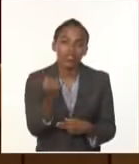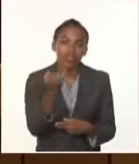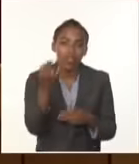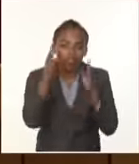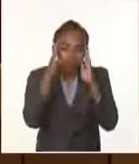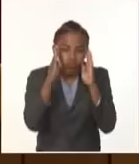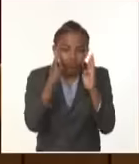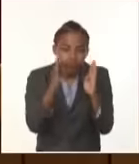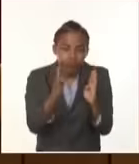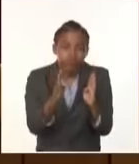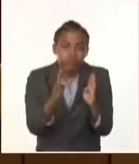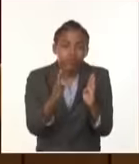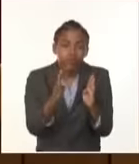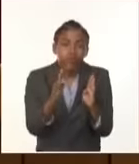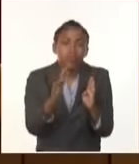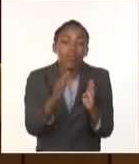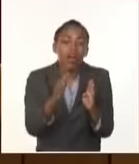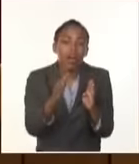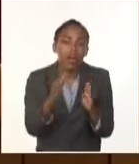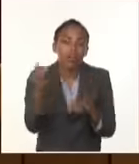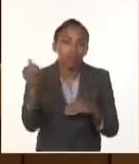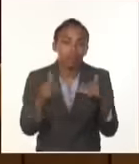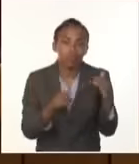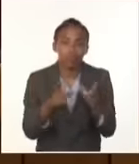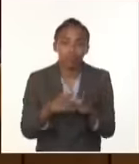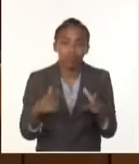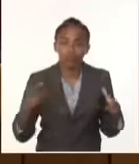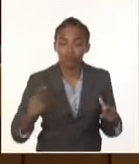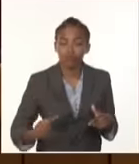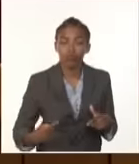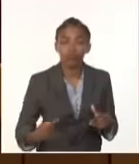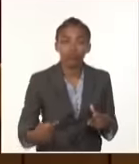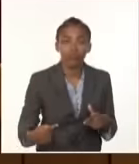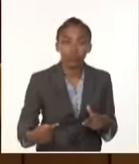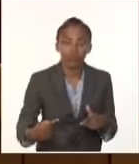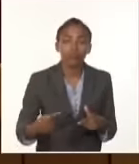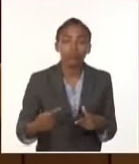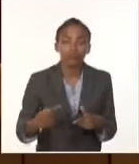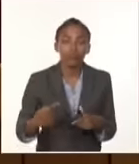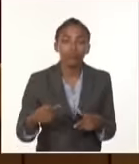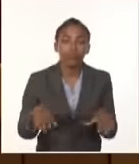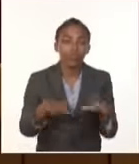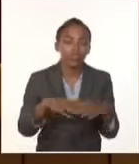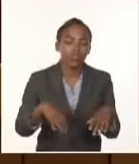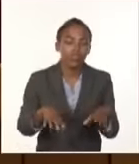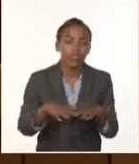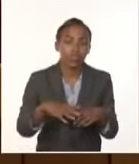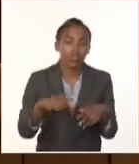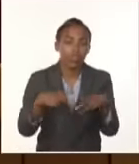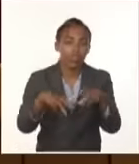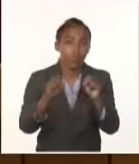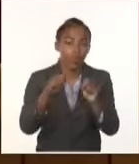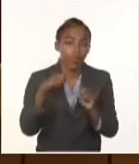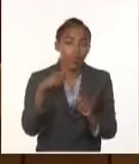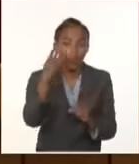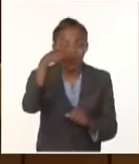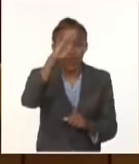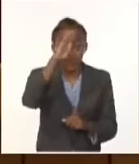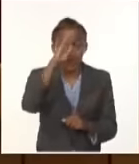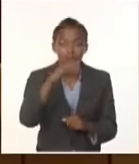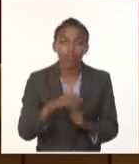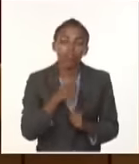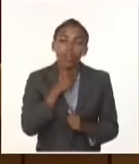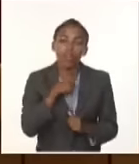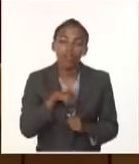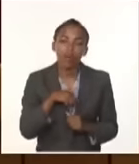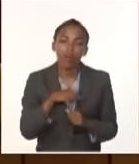región, pero con una presencia cada vez más activa en escenarios que son más novedosos para Cuba, como los BRICS y la Unión